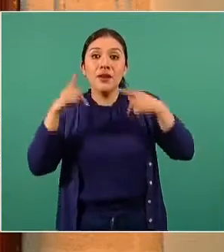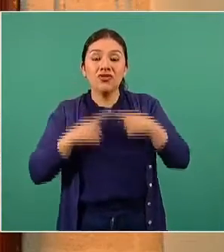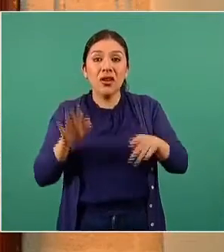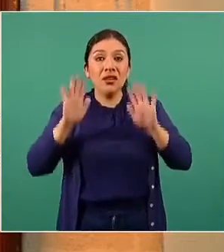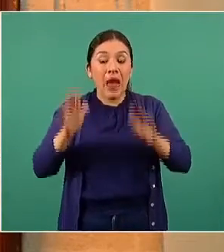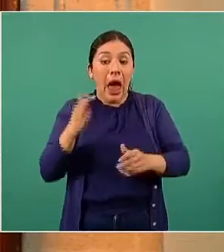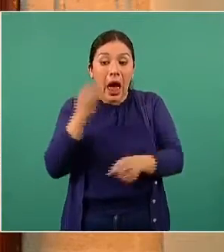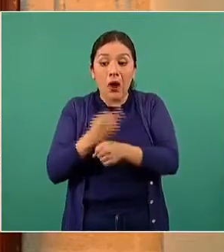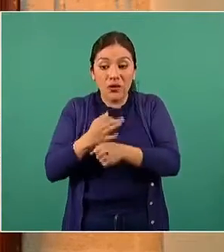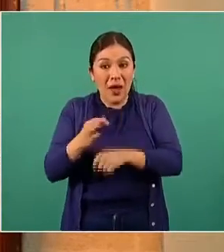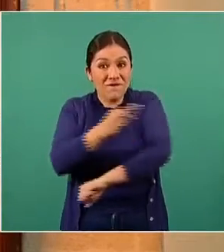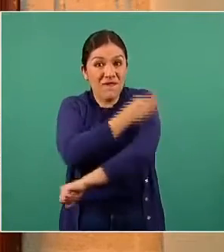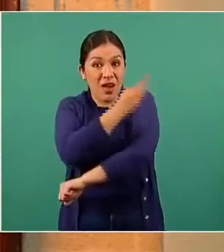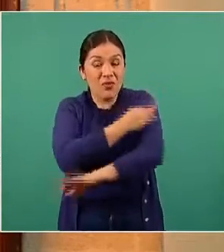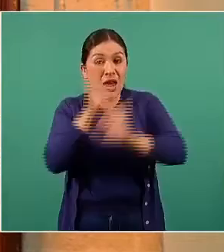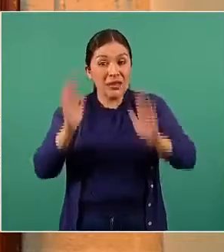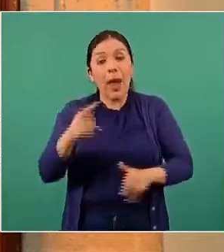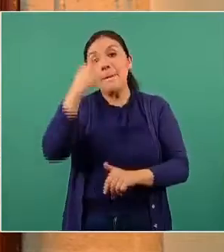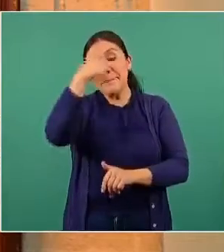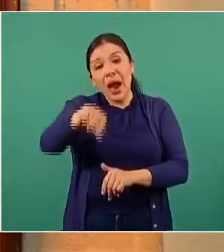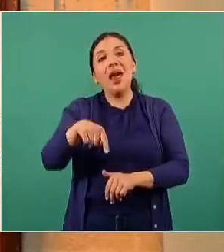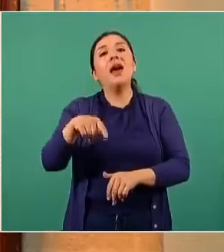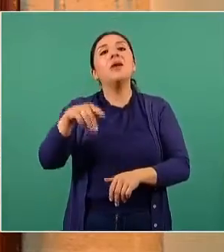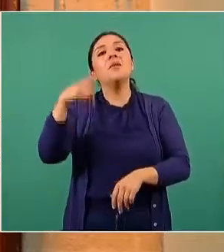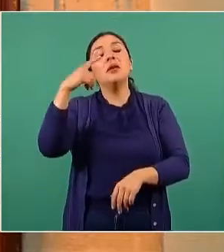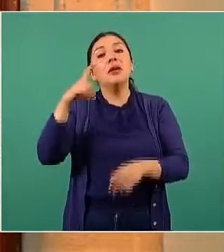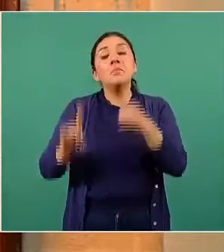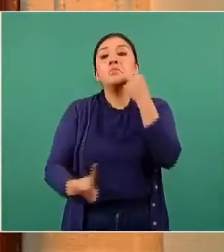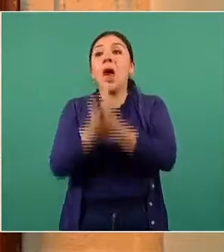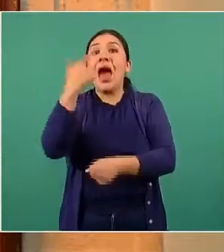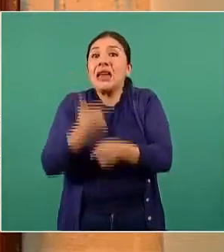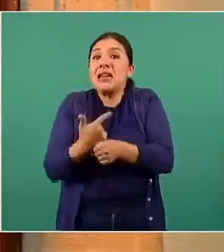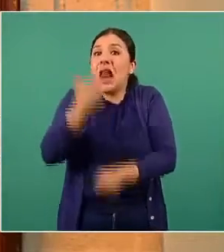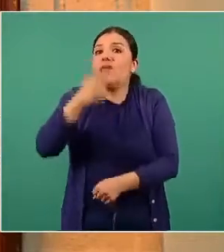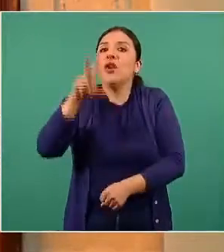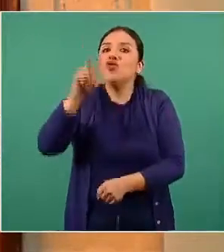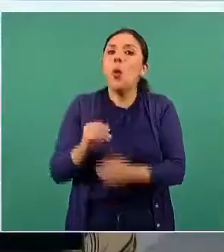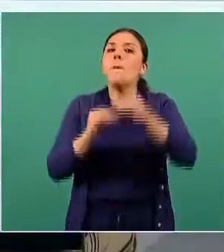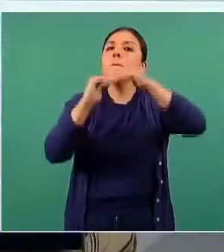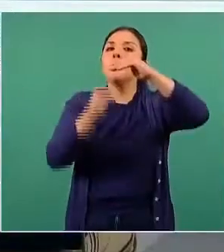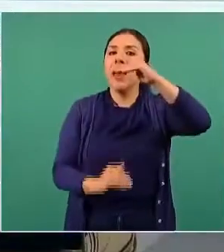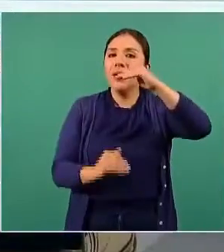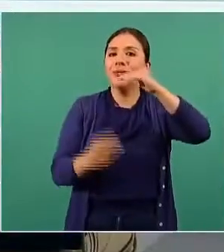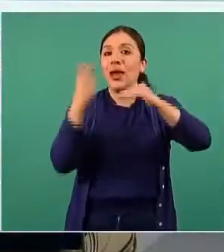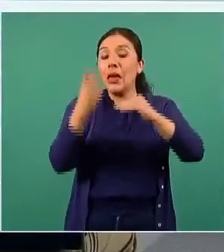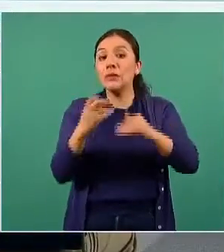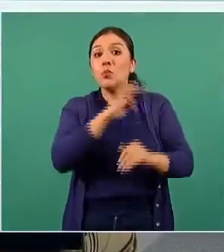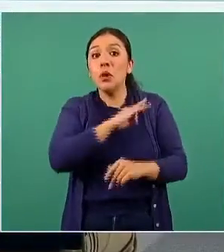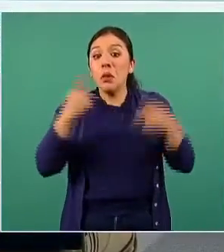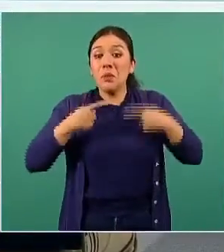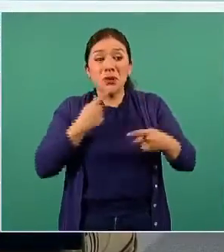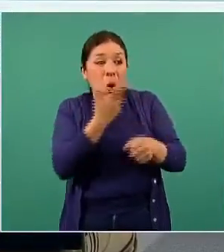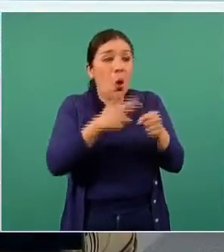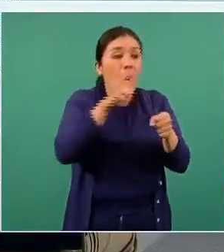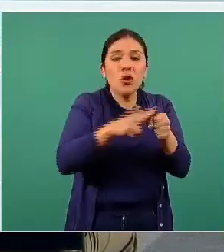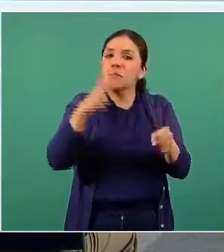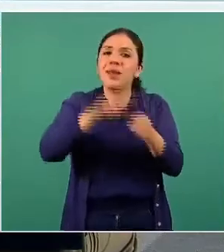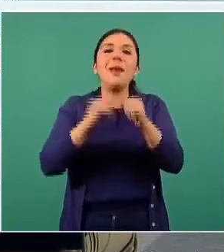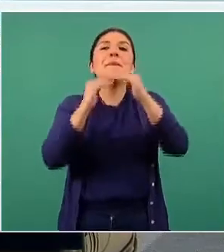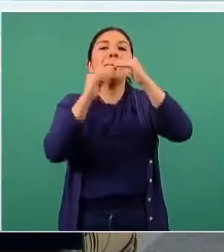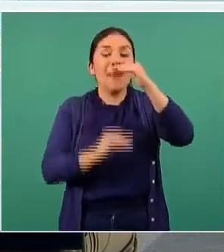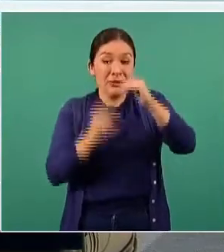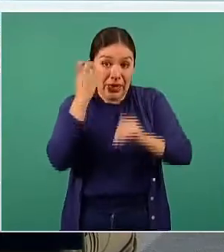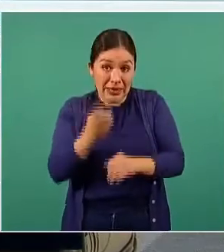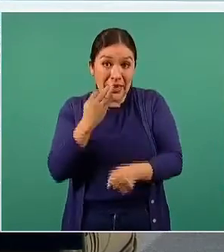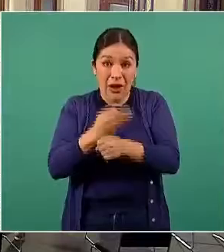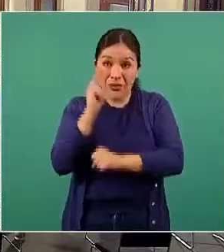han vacunado, disminuir la ocurrencia de casos graves y por lo tanto de personas hospitalizadas. Y es lo que